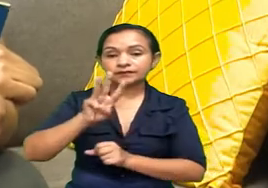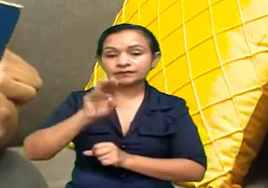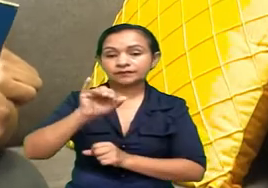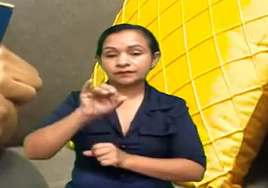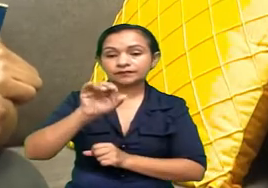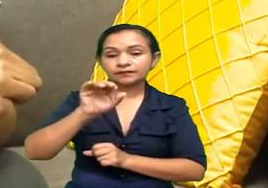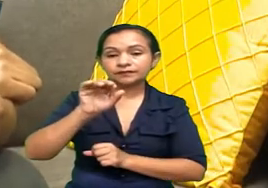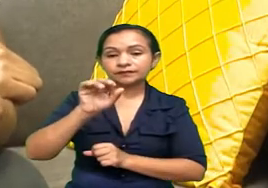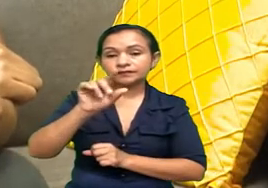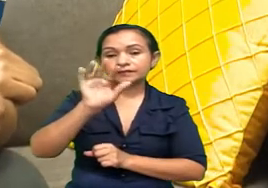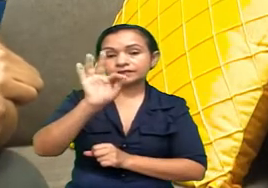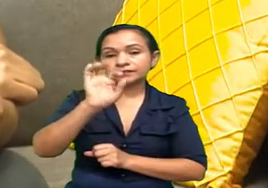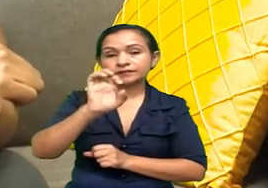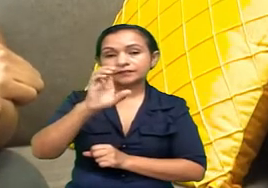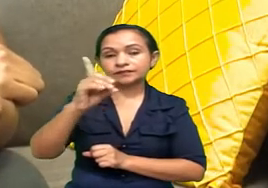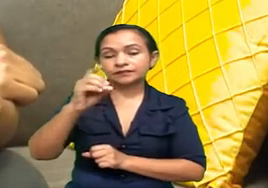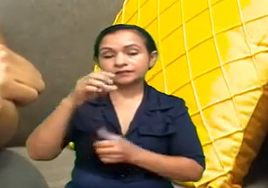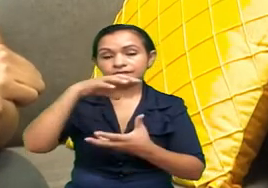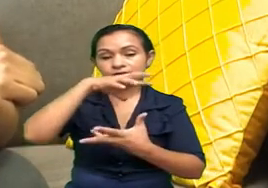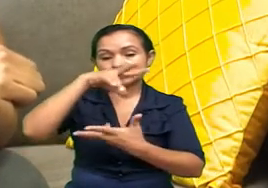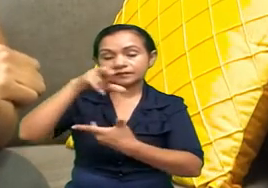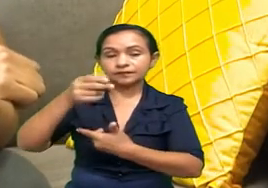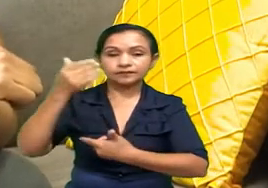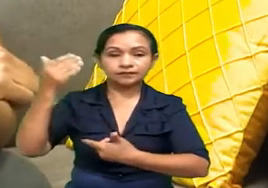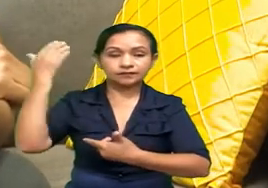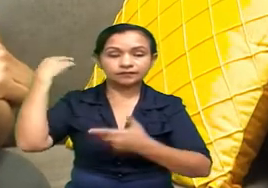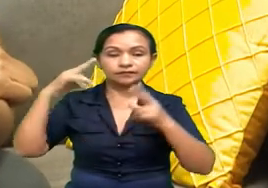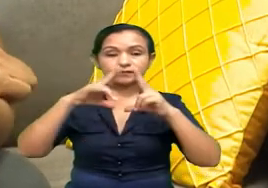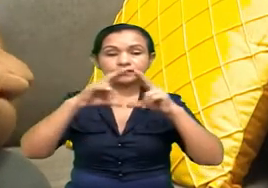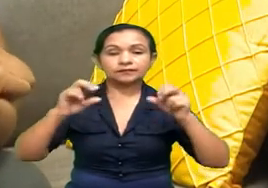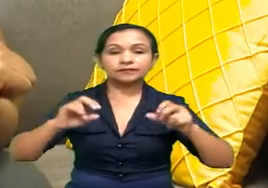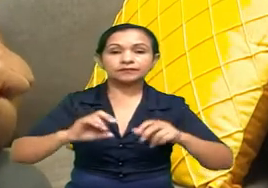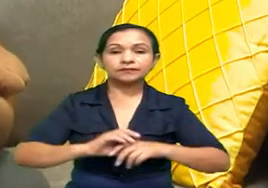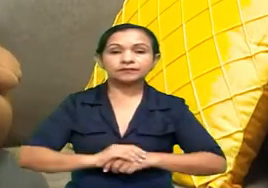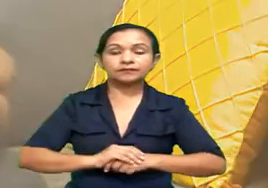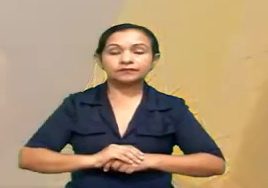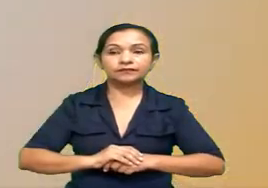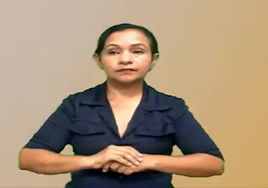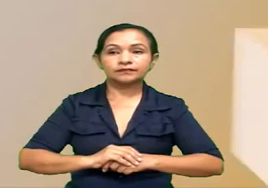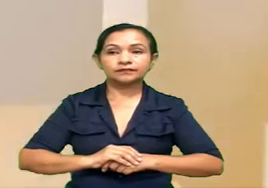Navarro, miembro de la Academia de Geografía e Historia de Nicaragua. Ya volvemos.